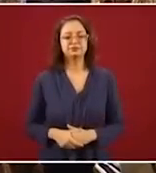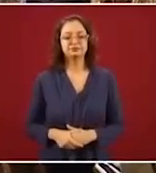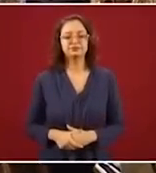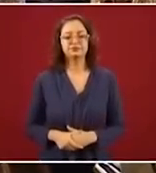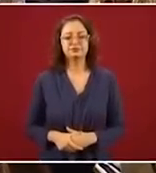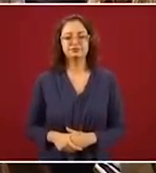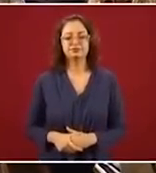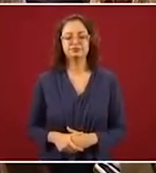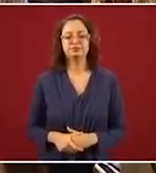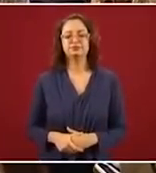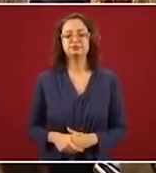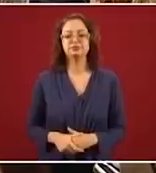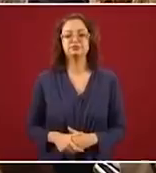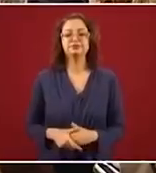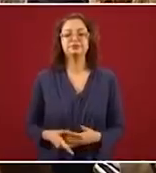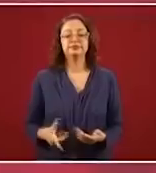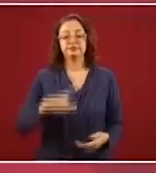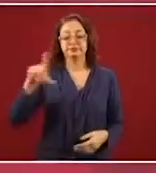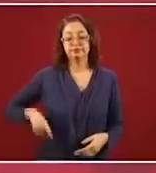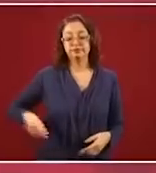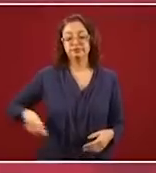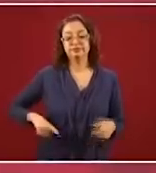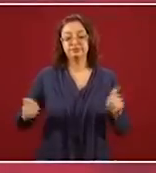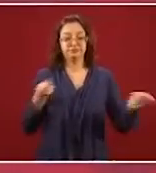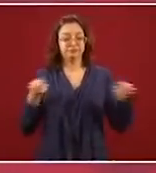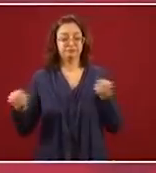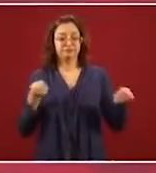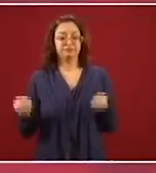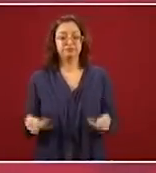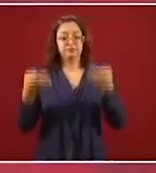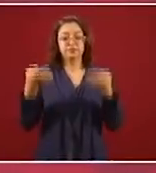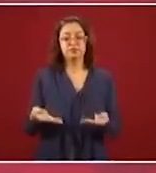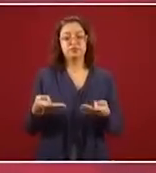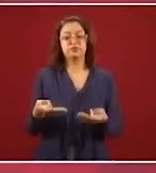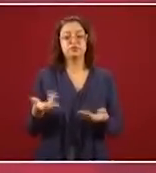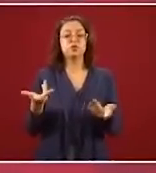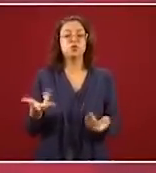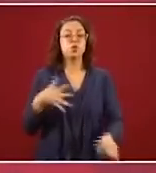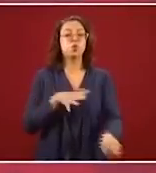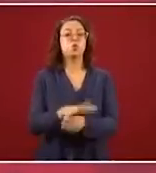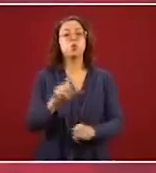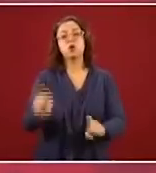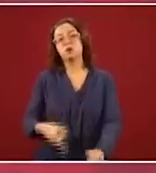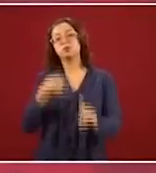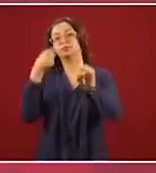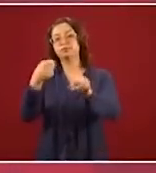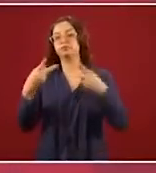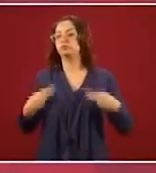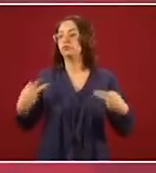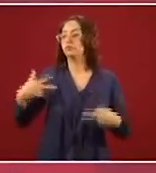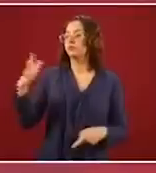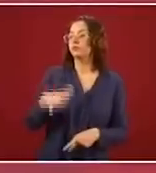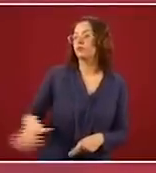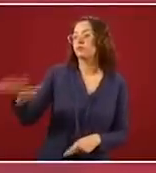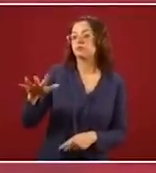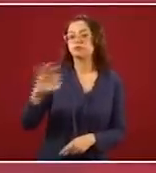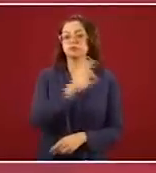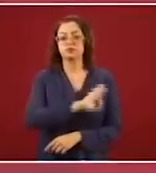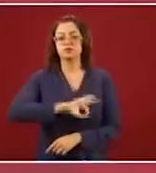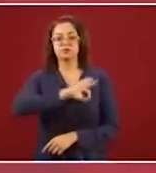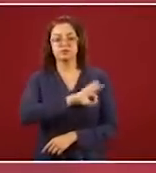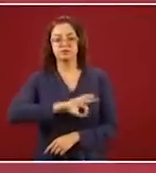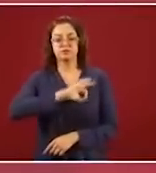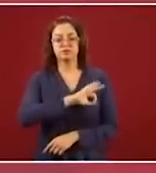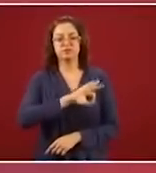la función de un buen gobierno es conseguir la felicidad del pueblo. Y ya vamos a hablar de la rifa, pues